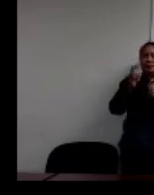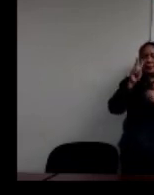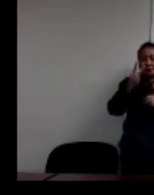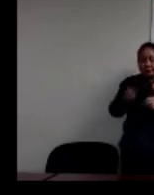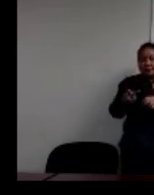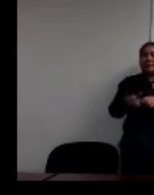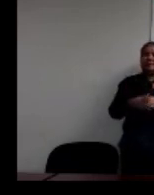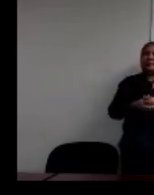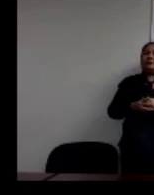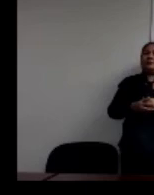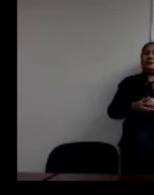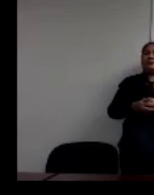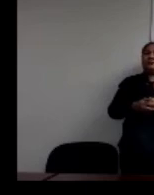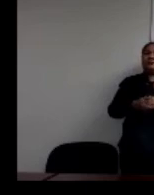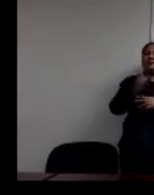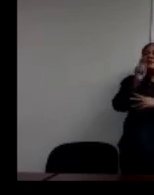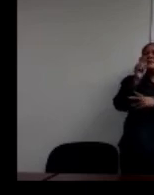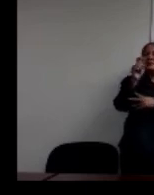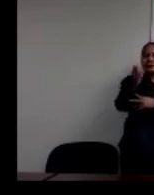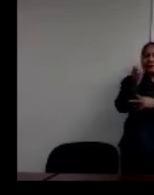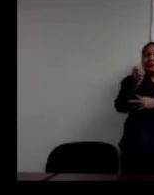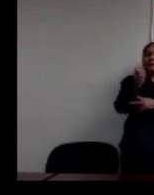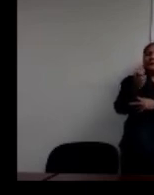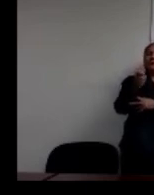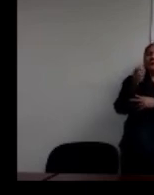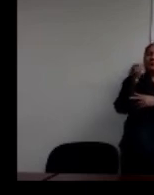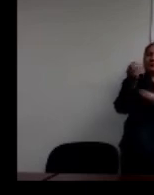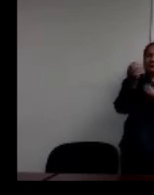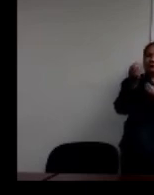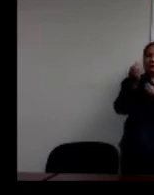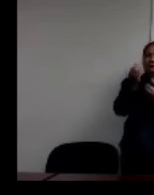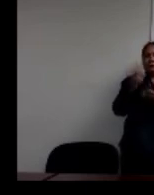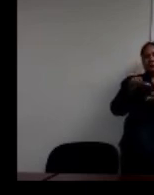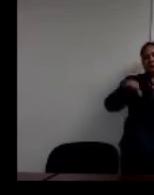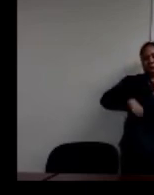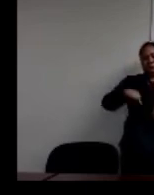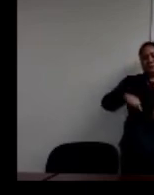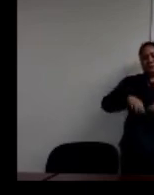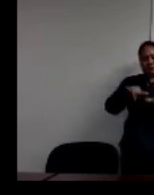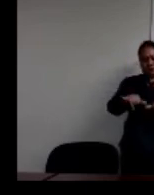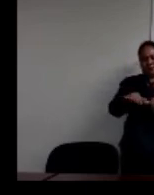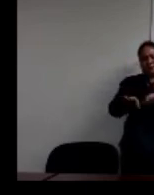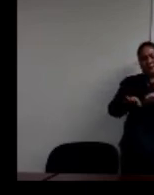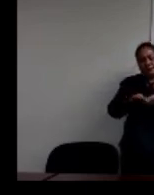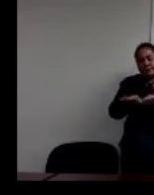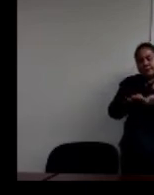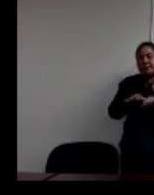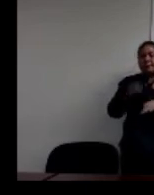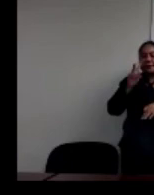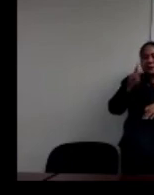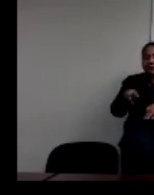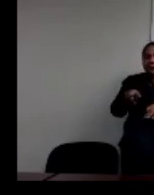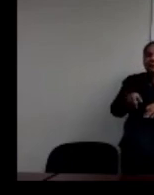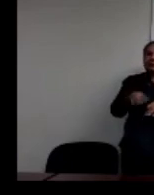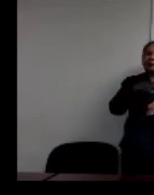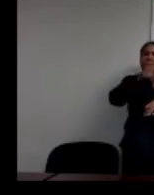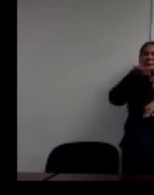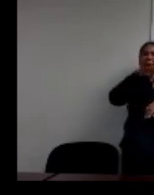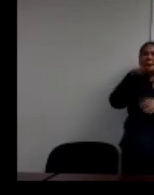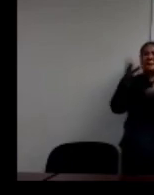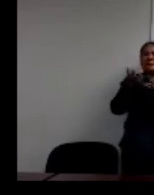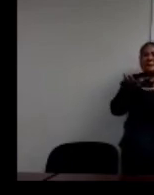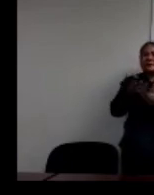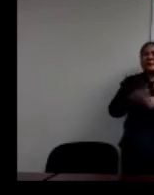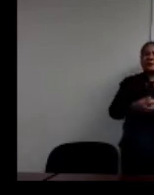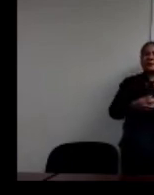presente. Que no es que muchas veces les damos la actividad y sí, ellos están trabajando o están haciendo como que